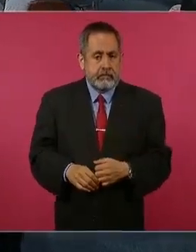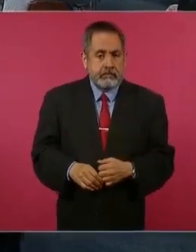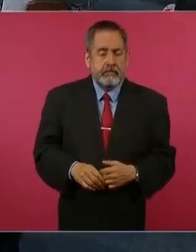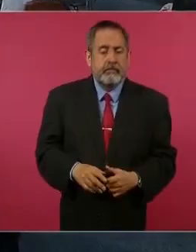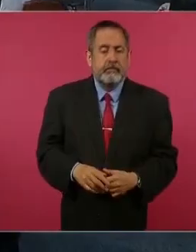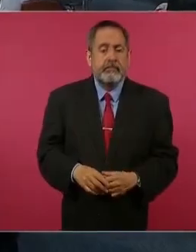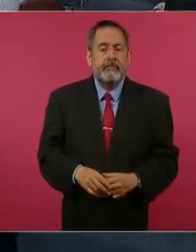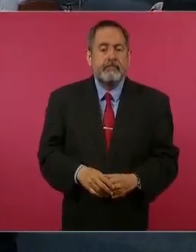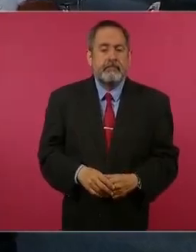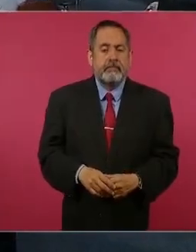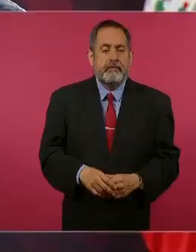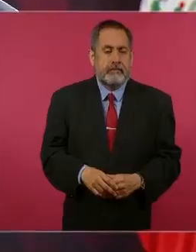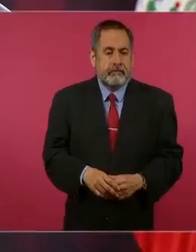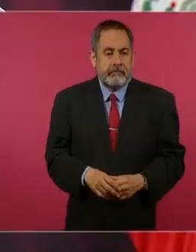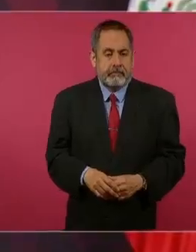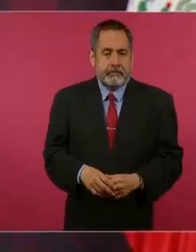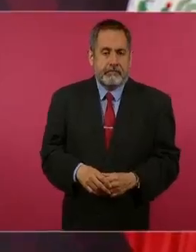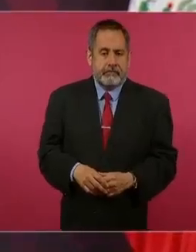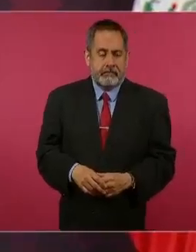cada